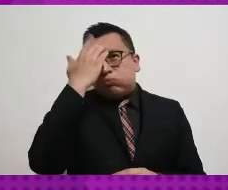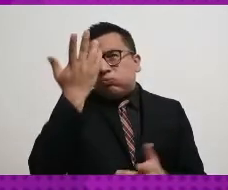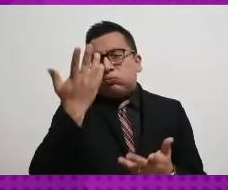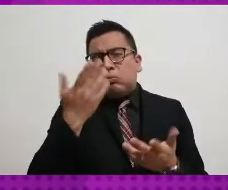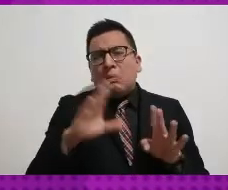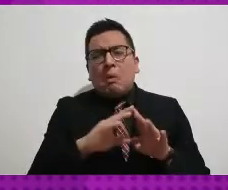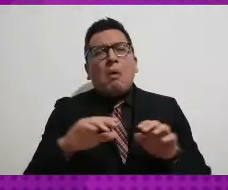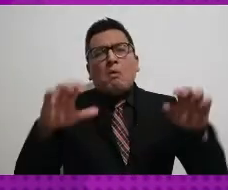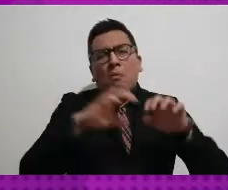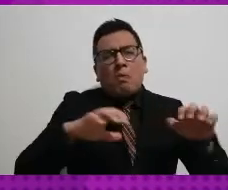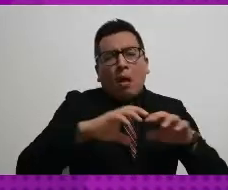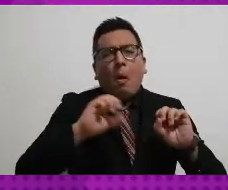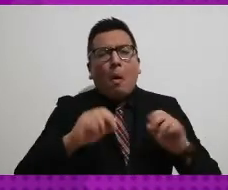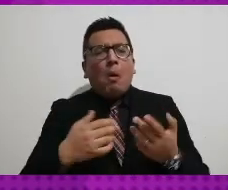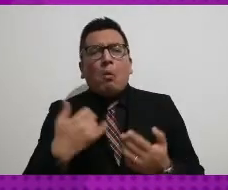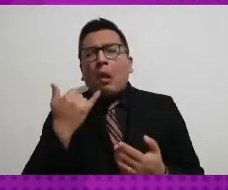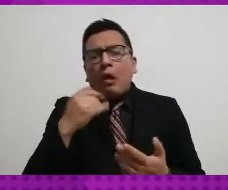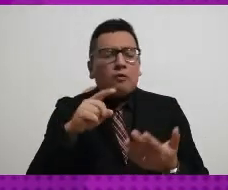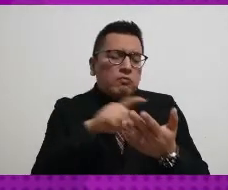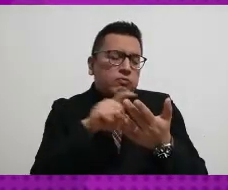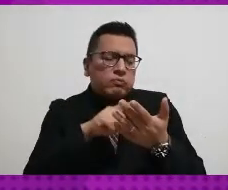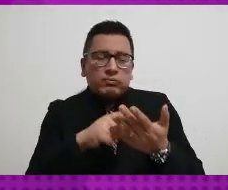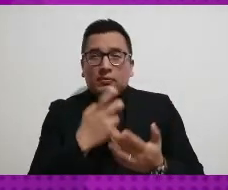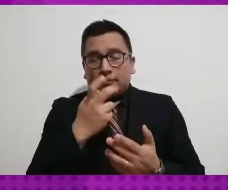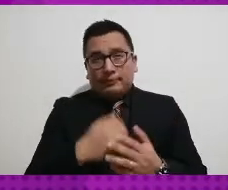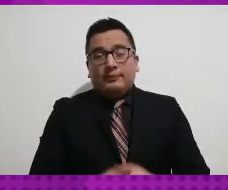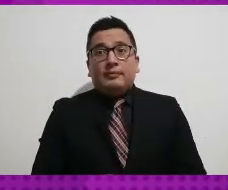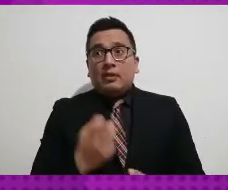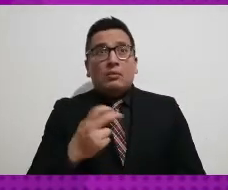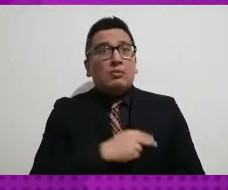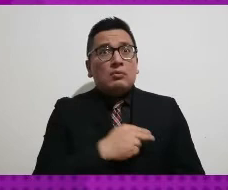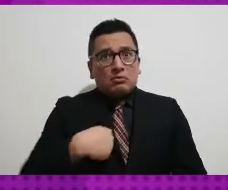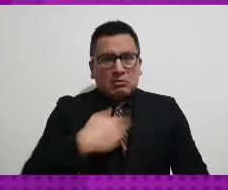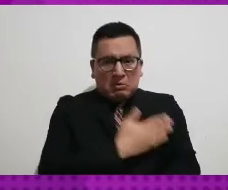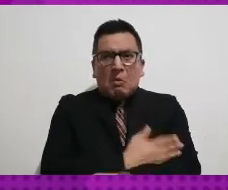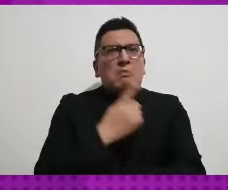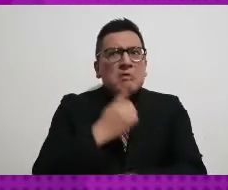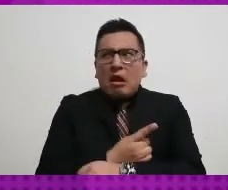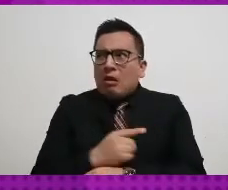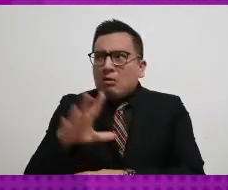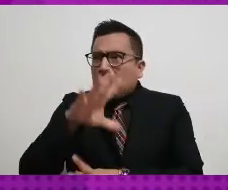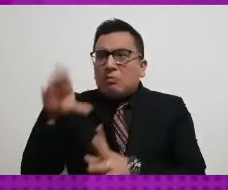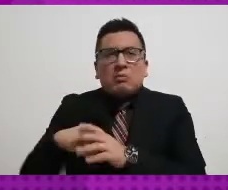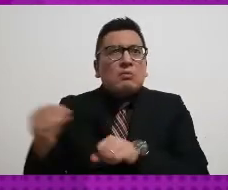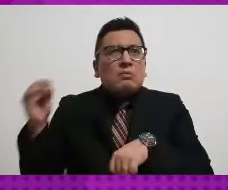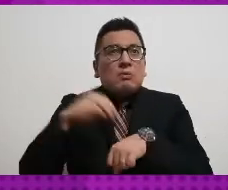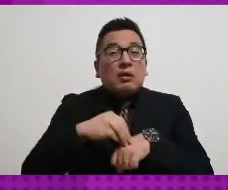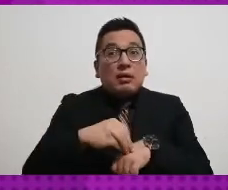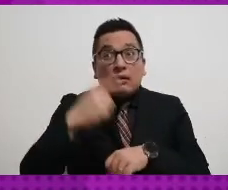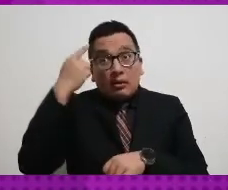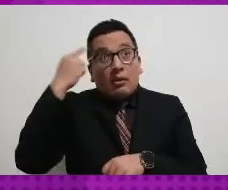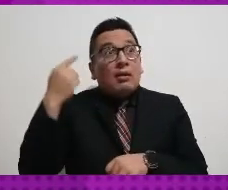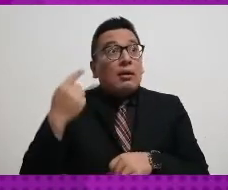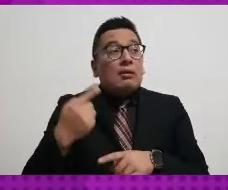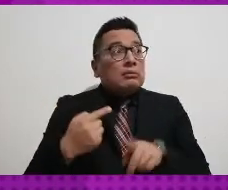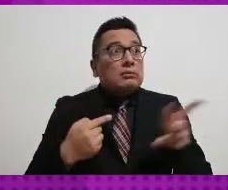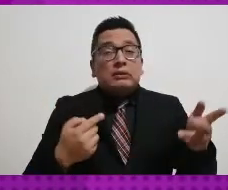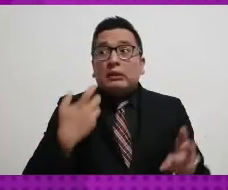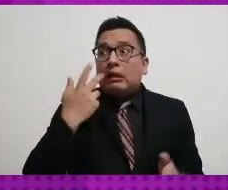Esta transparencia ha ayudado al país y a los ciudadanos a que, sin necesidad que haya solicitudes de